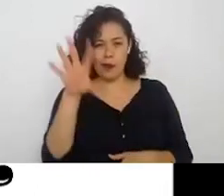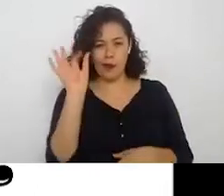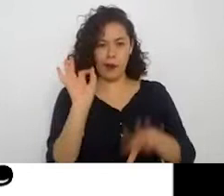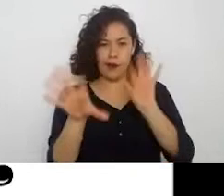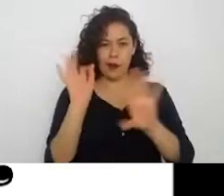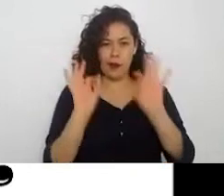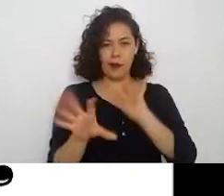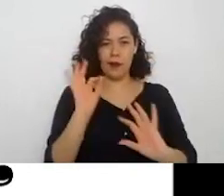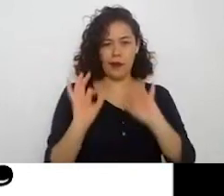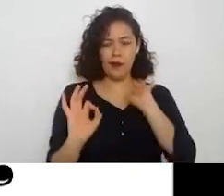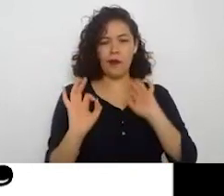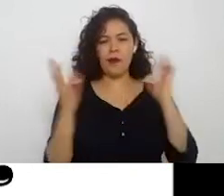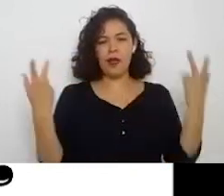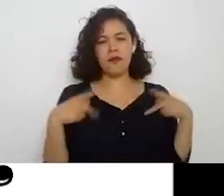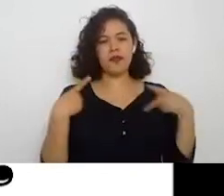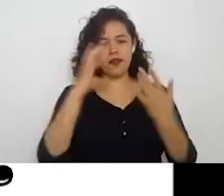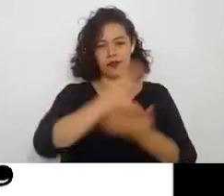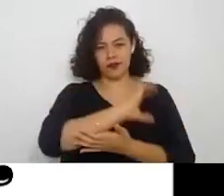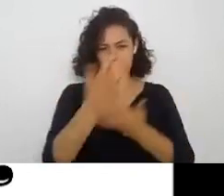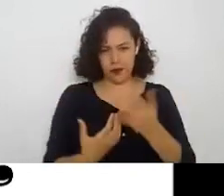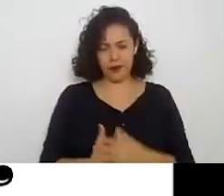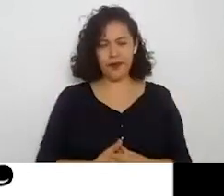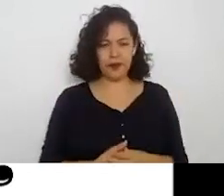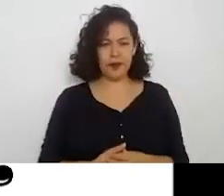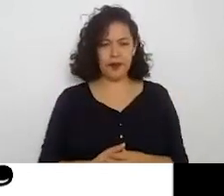contratación del personal. Las organizaciones